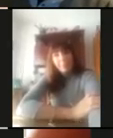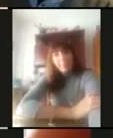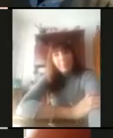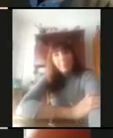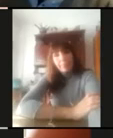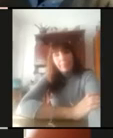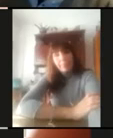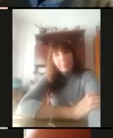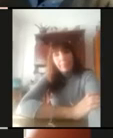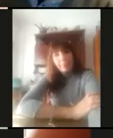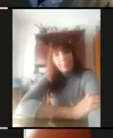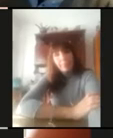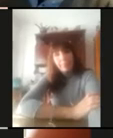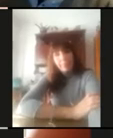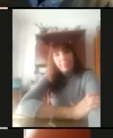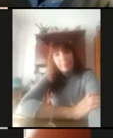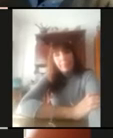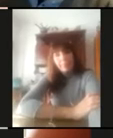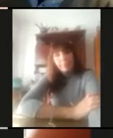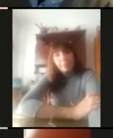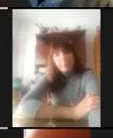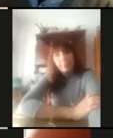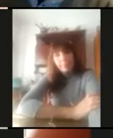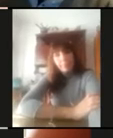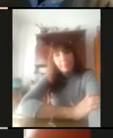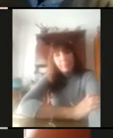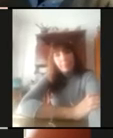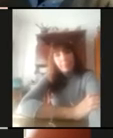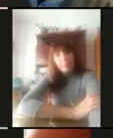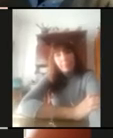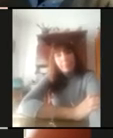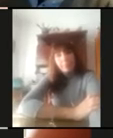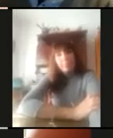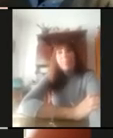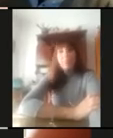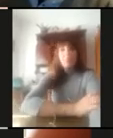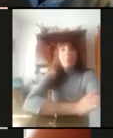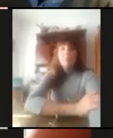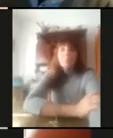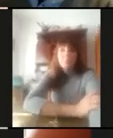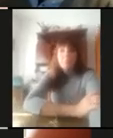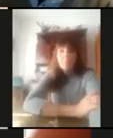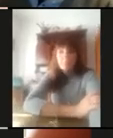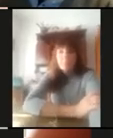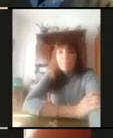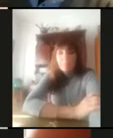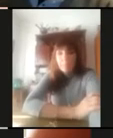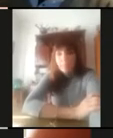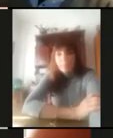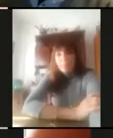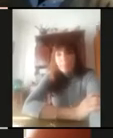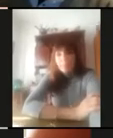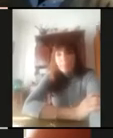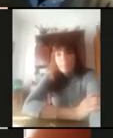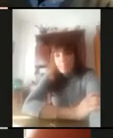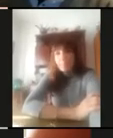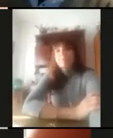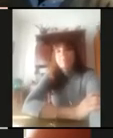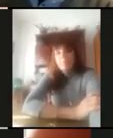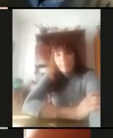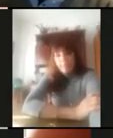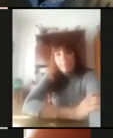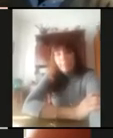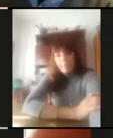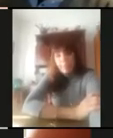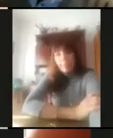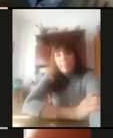tantas otras cosas y él era un hombre abierto pero además se empeña